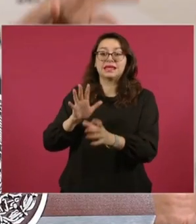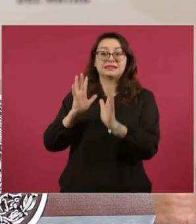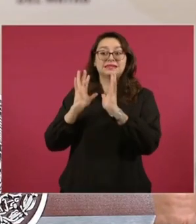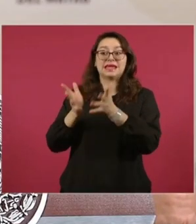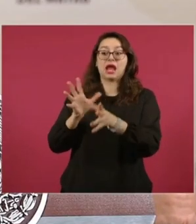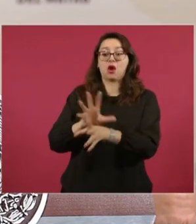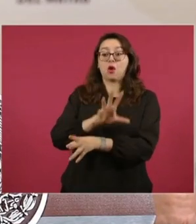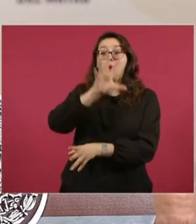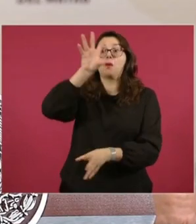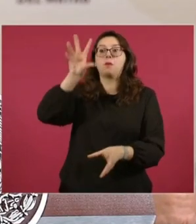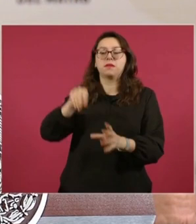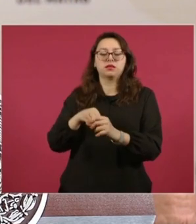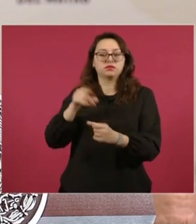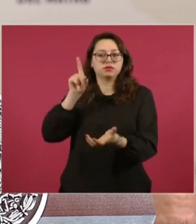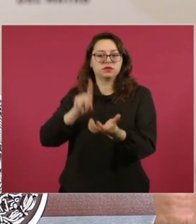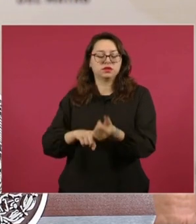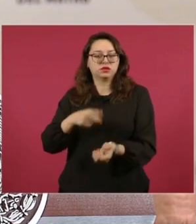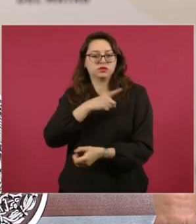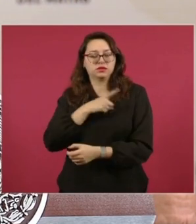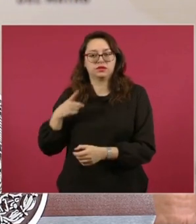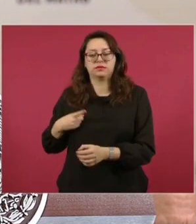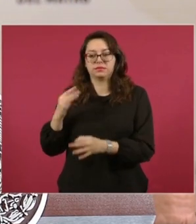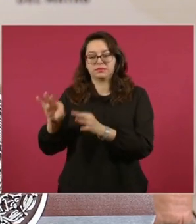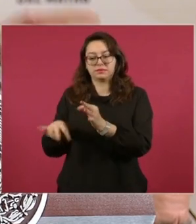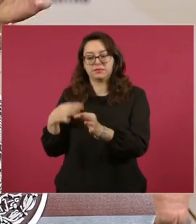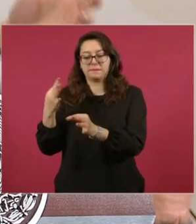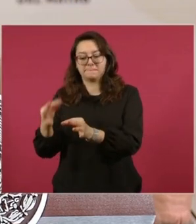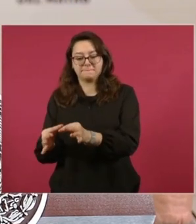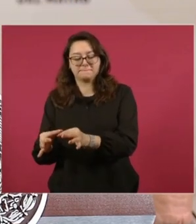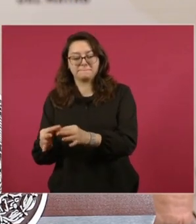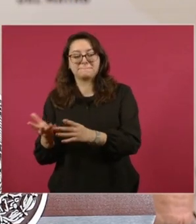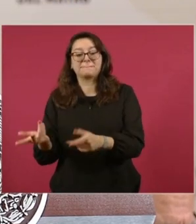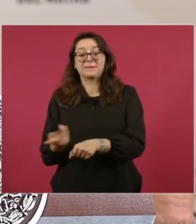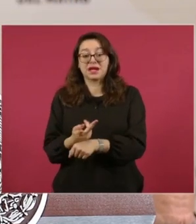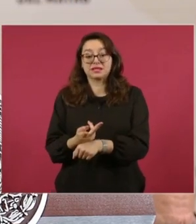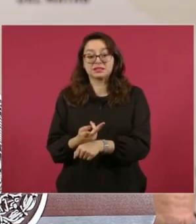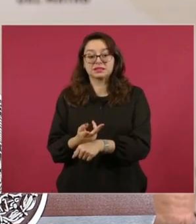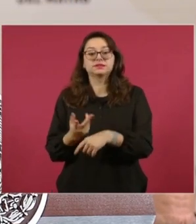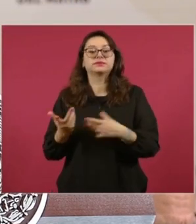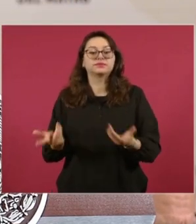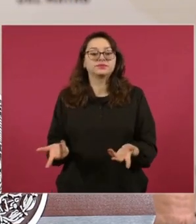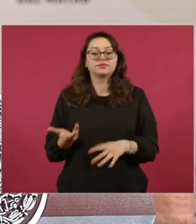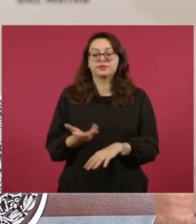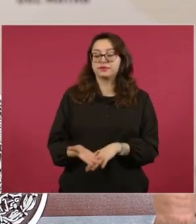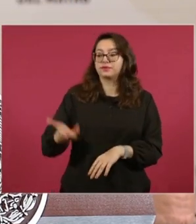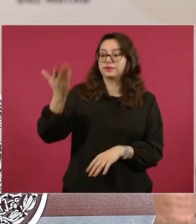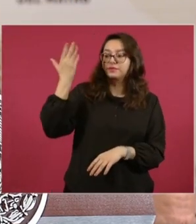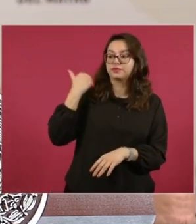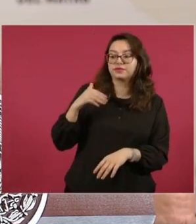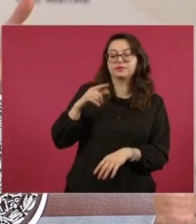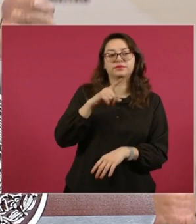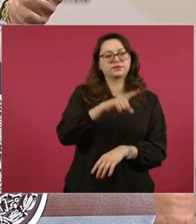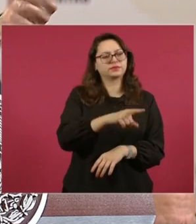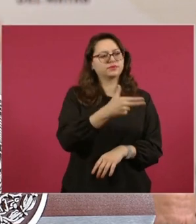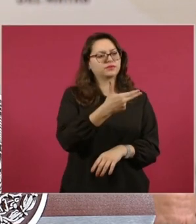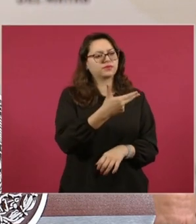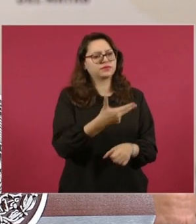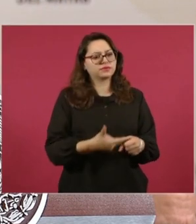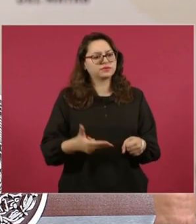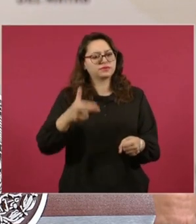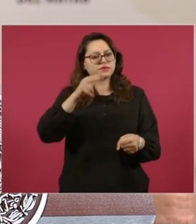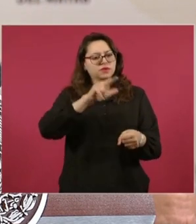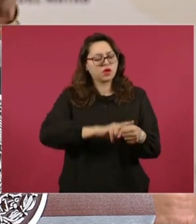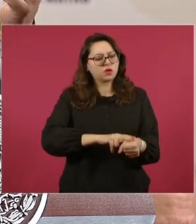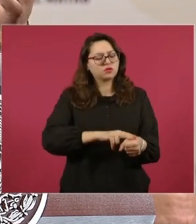que antes eran de las secretarías de salud de los estados en el modelo del seguro popular que no contaban con director